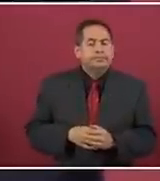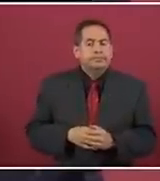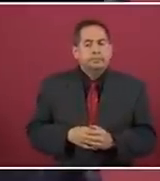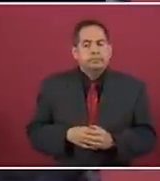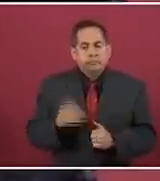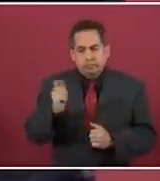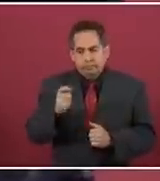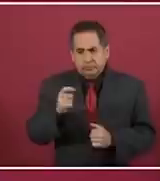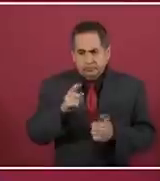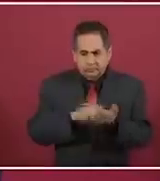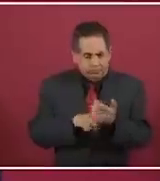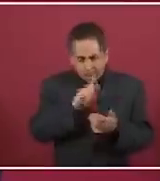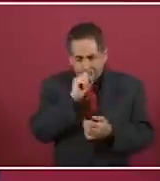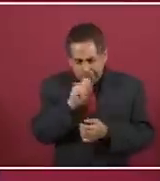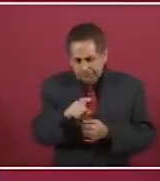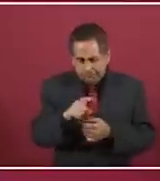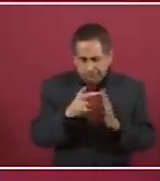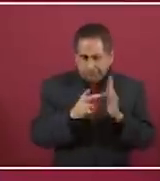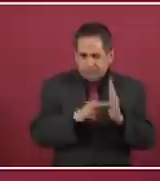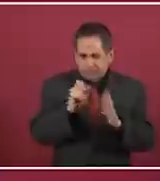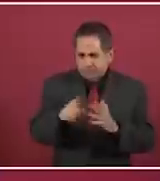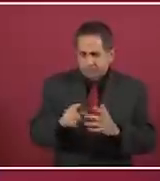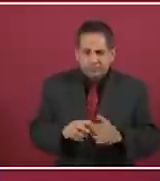que tienen que ver con lo mismo,